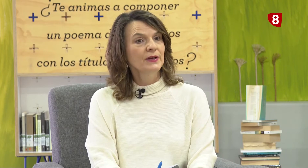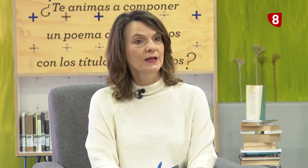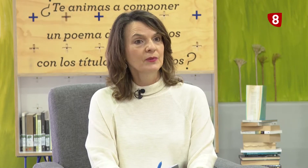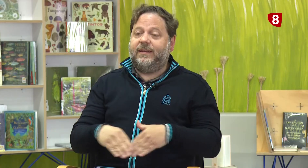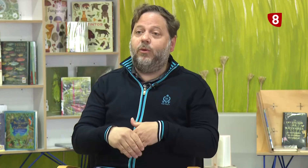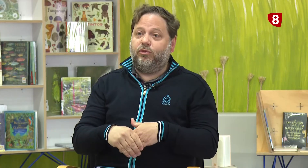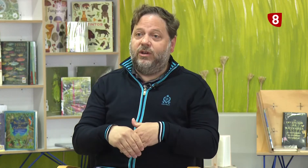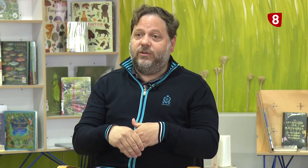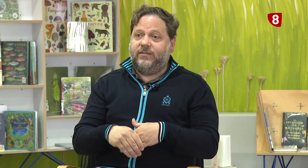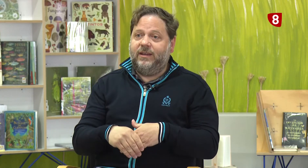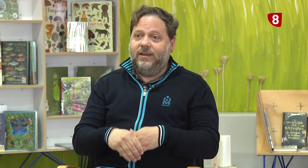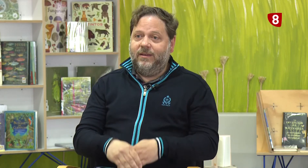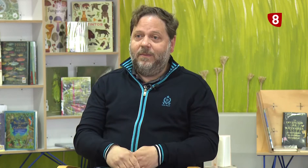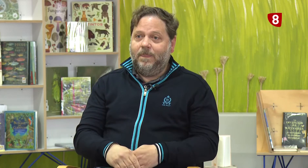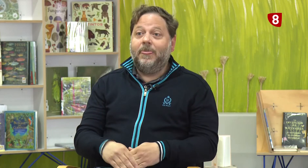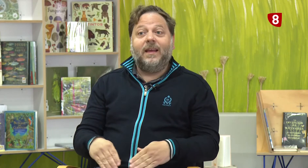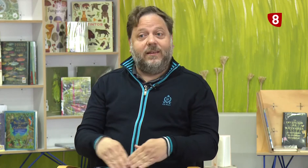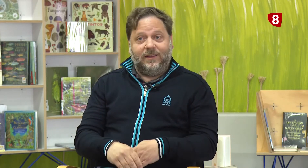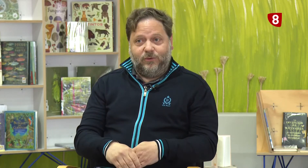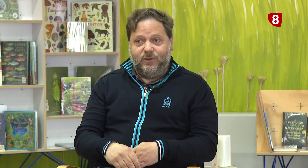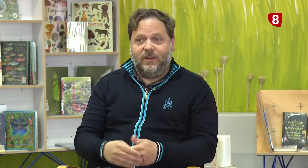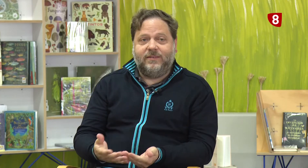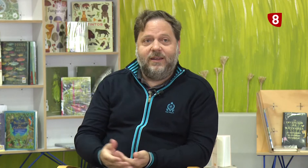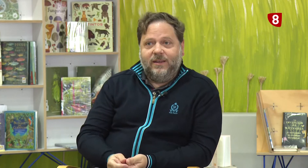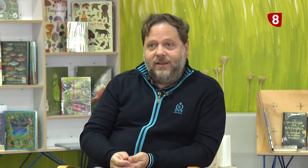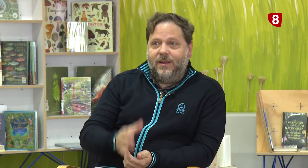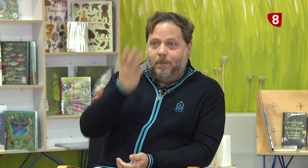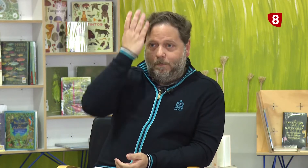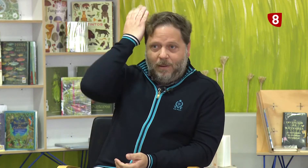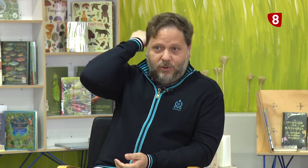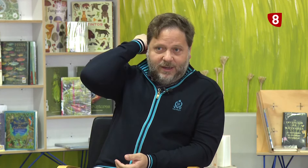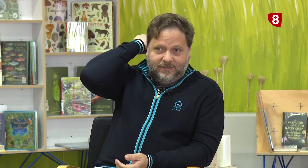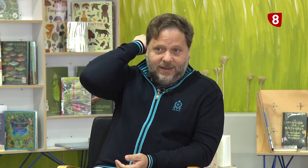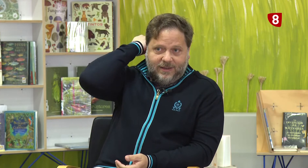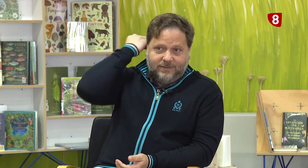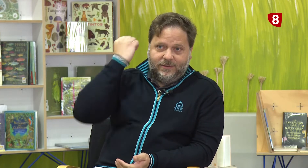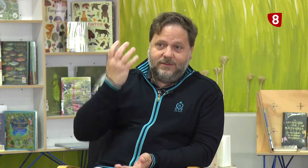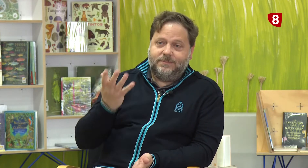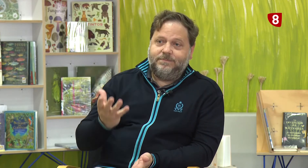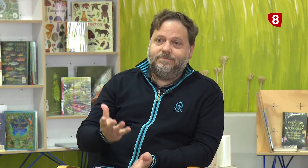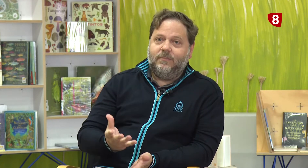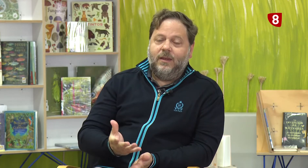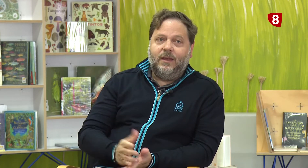¿Rajoy, por ejemplo? Casado, su signo es así. Casado. Casado, signo es así. Pablo Iglesias.